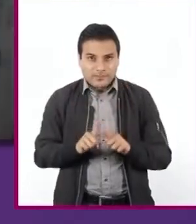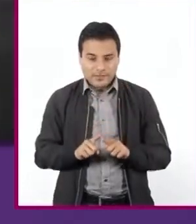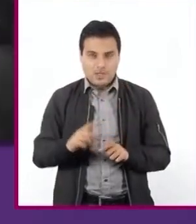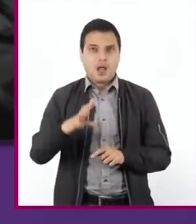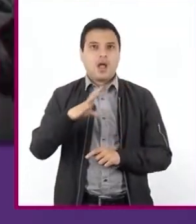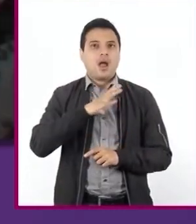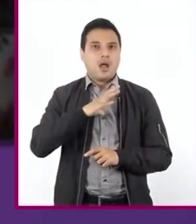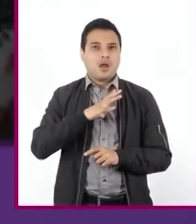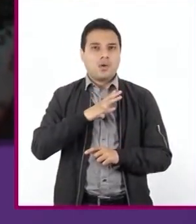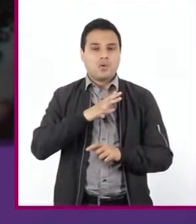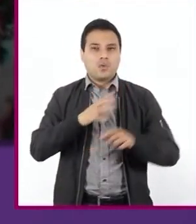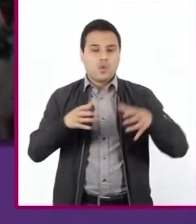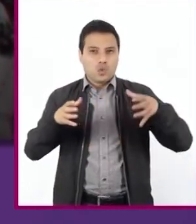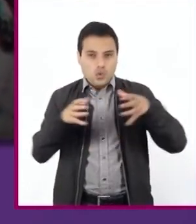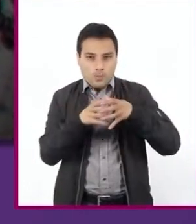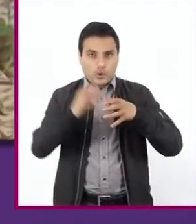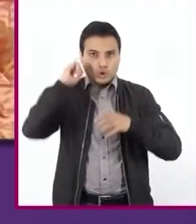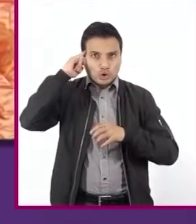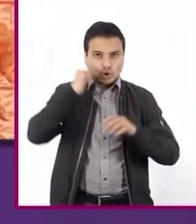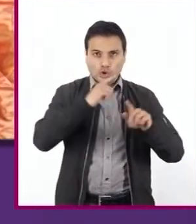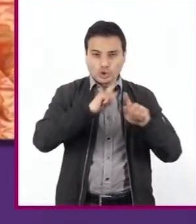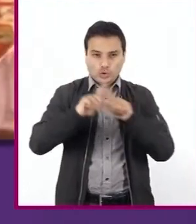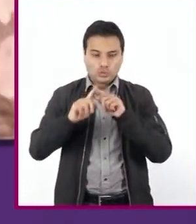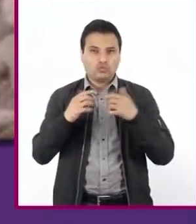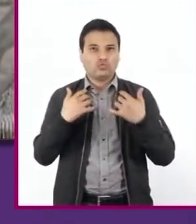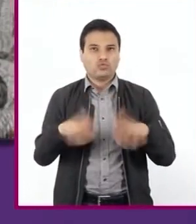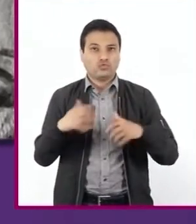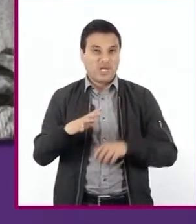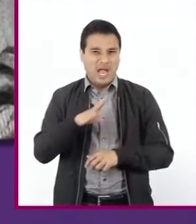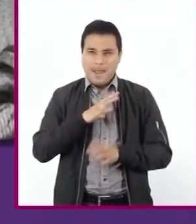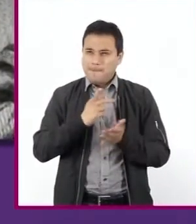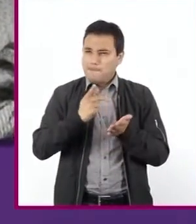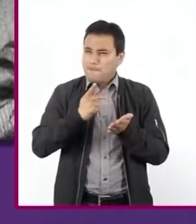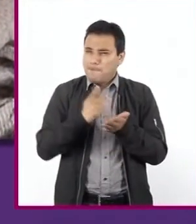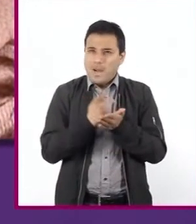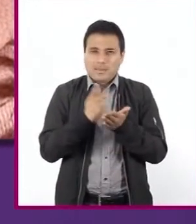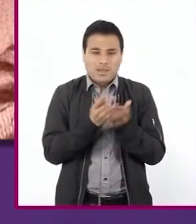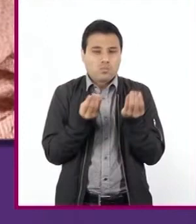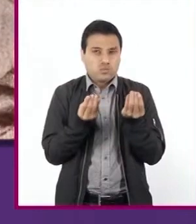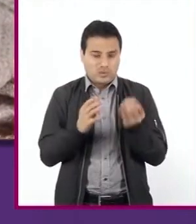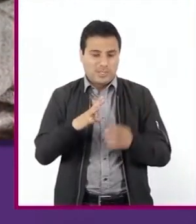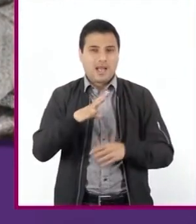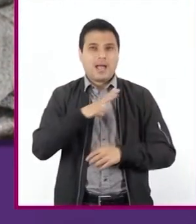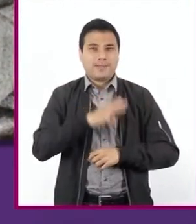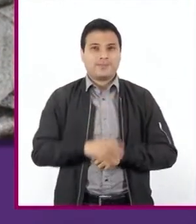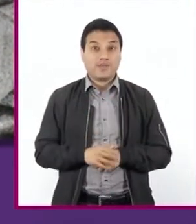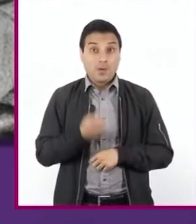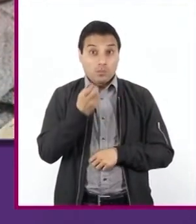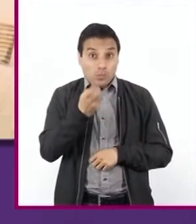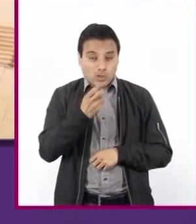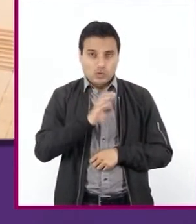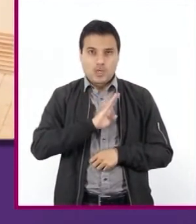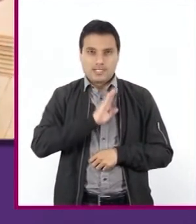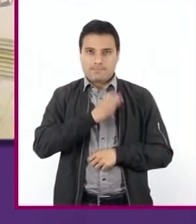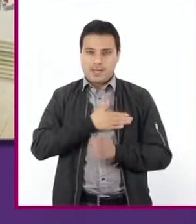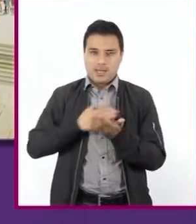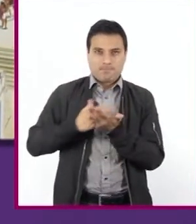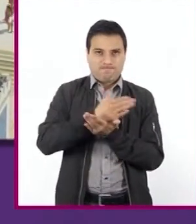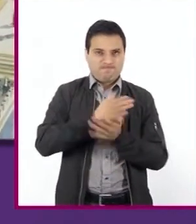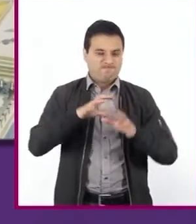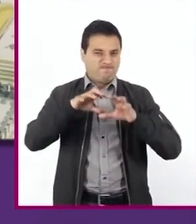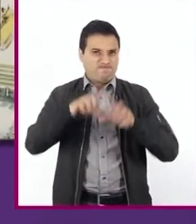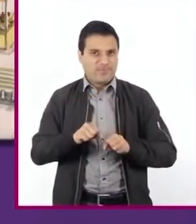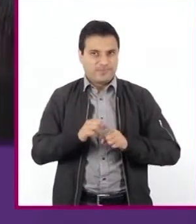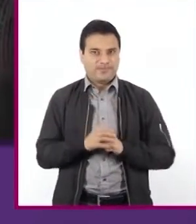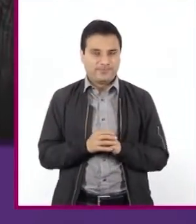de yacimientos argentíferos en esta zona es lo que va a impulsar la ocupación y el dominio de este territorio, que se va a ir